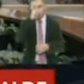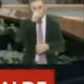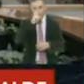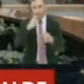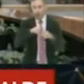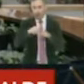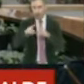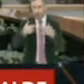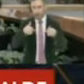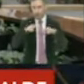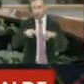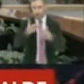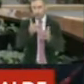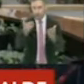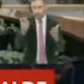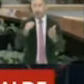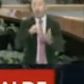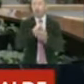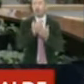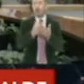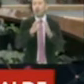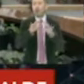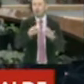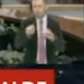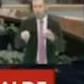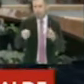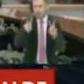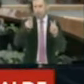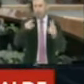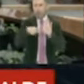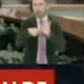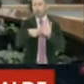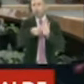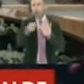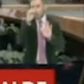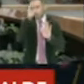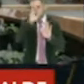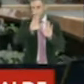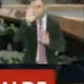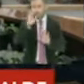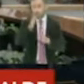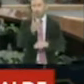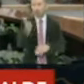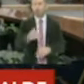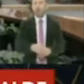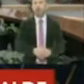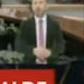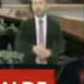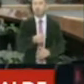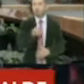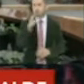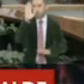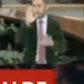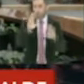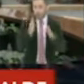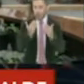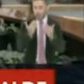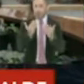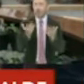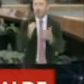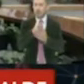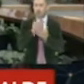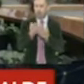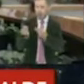en el, en la administración del presidente López Obrador. Y no hay ninguna ganancia que yo vea para la gente